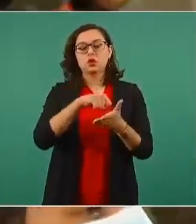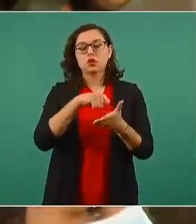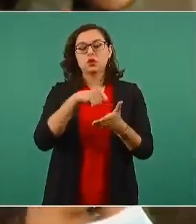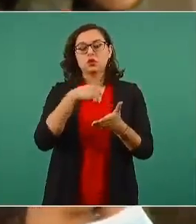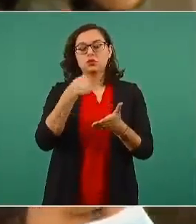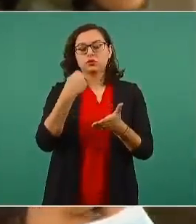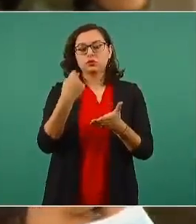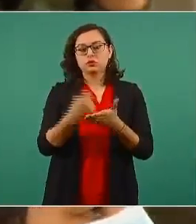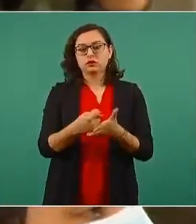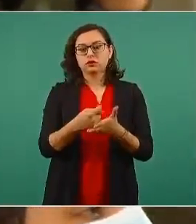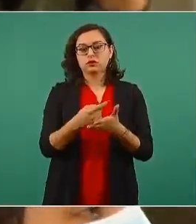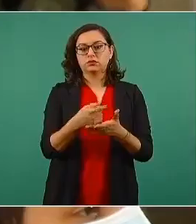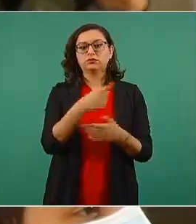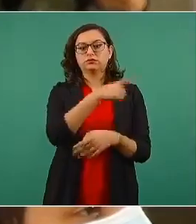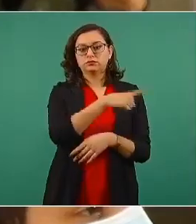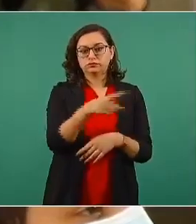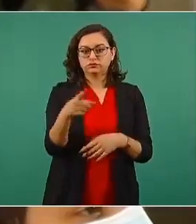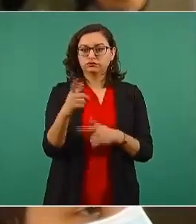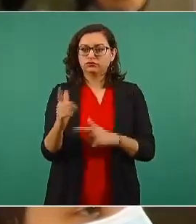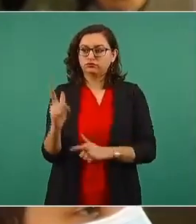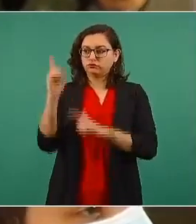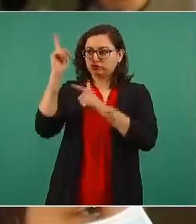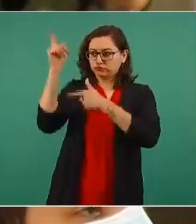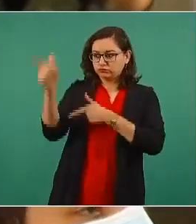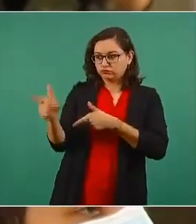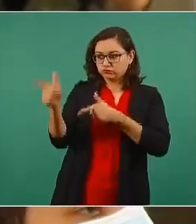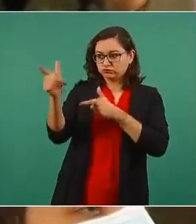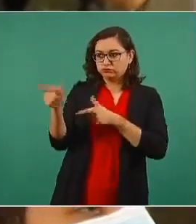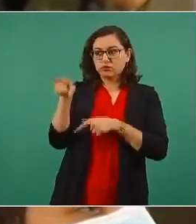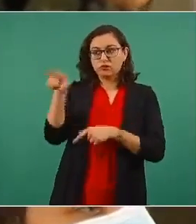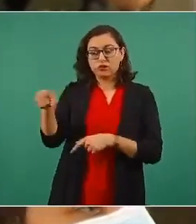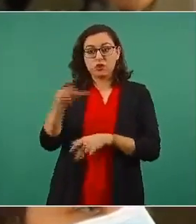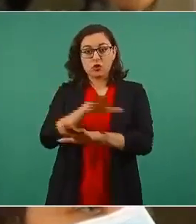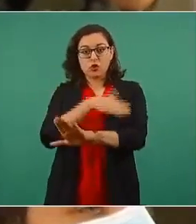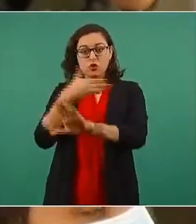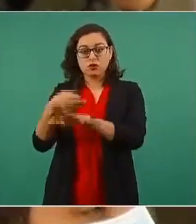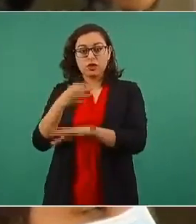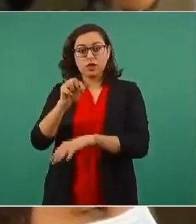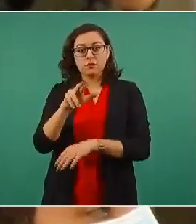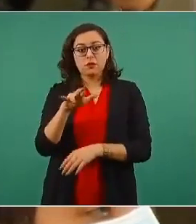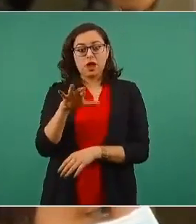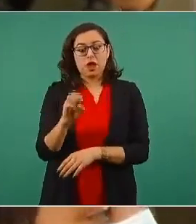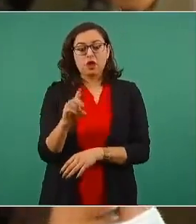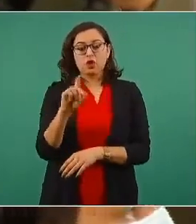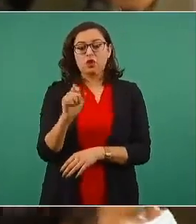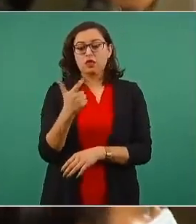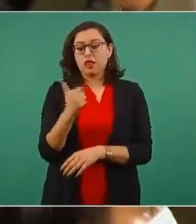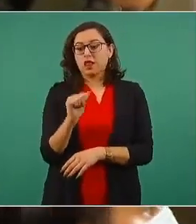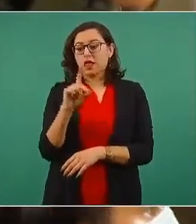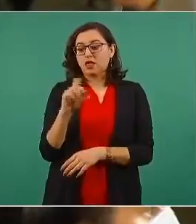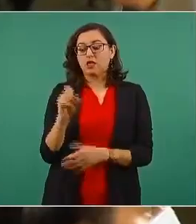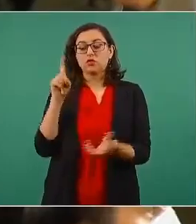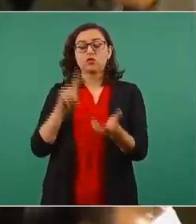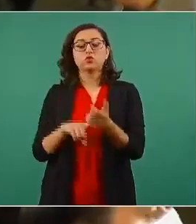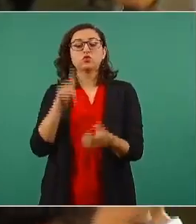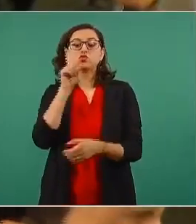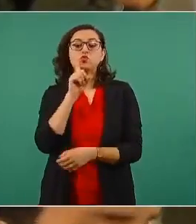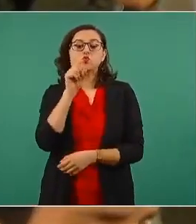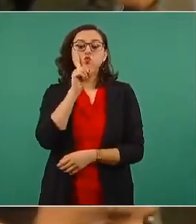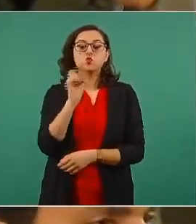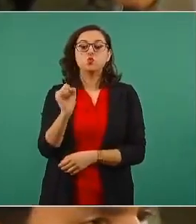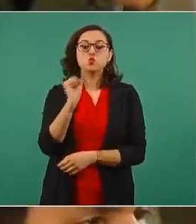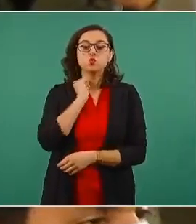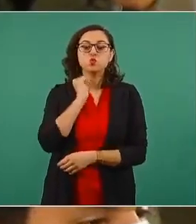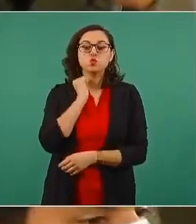sujetos armados encañonaron con un arma larga la camioneta donde viajaba Mario Delgado, en compañía de la senadora Guadalupe Covarrubias,